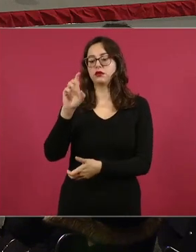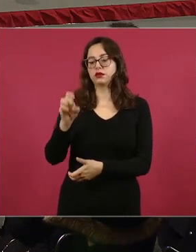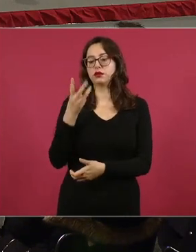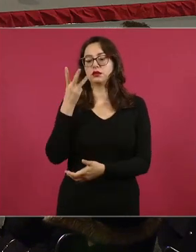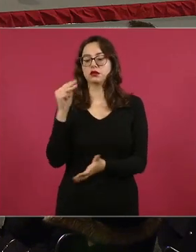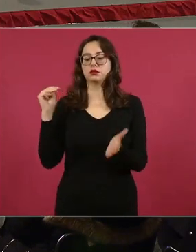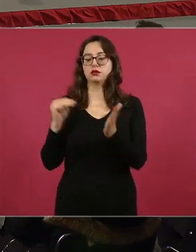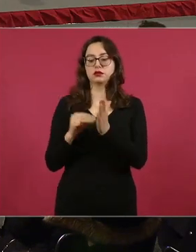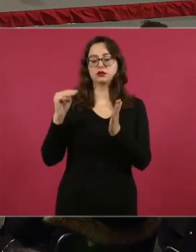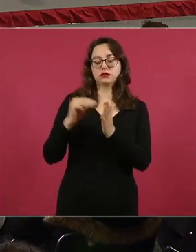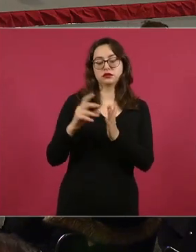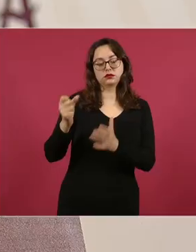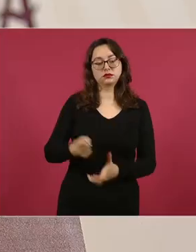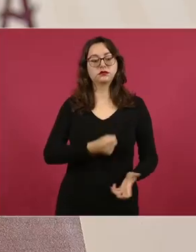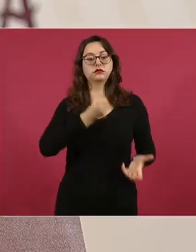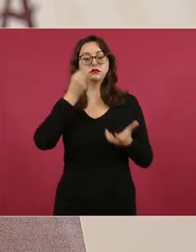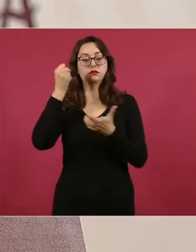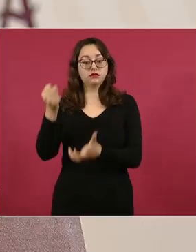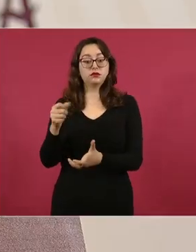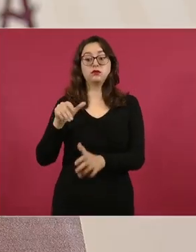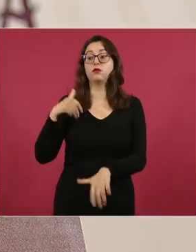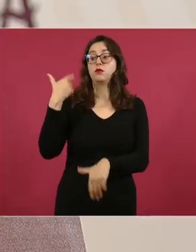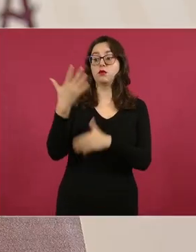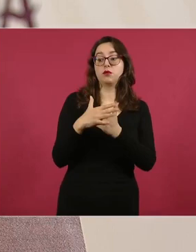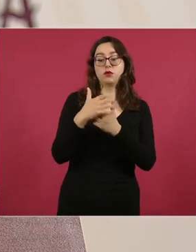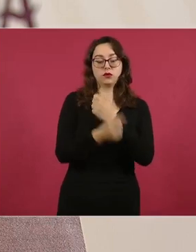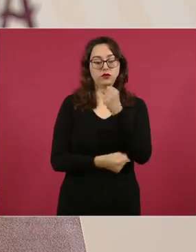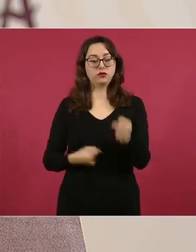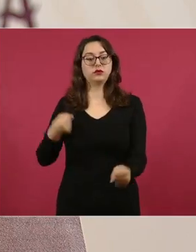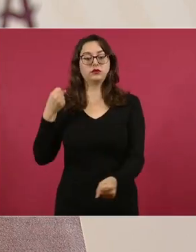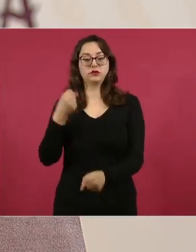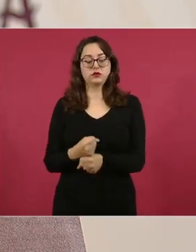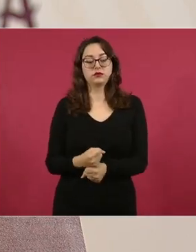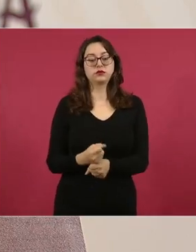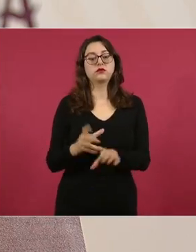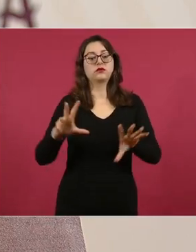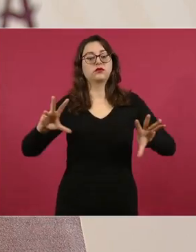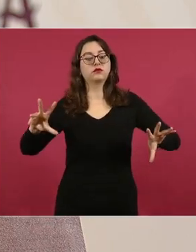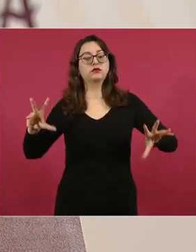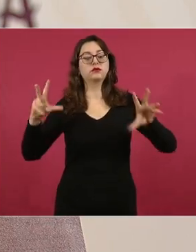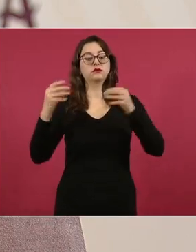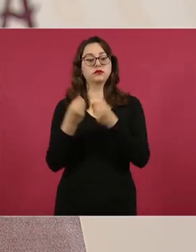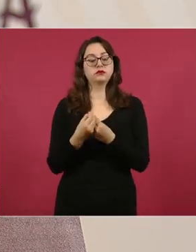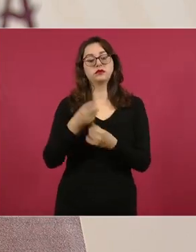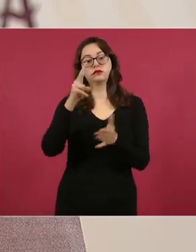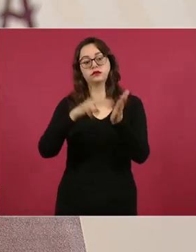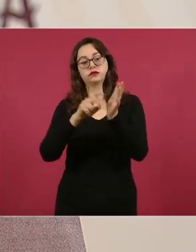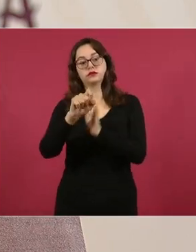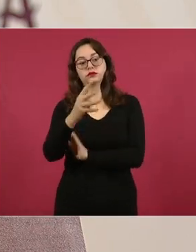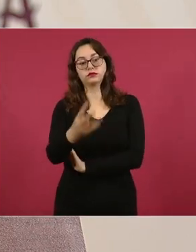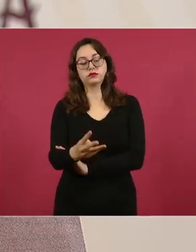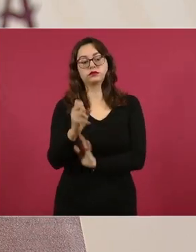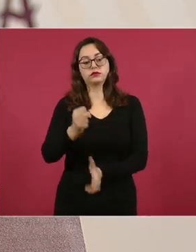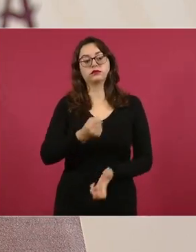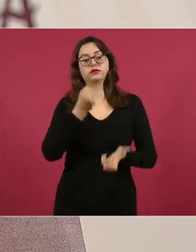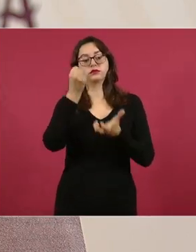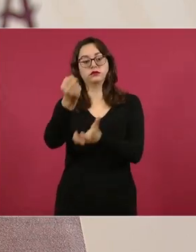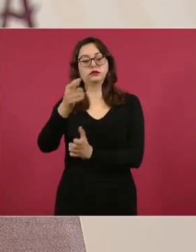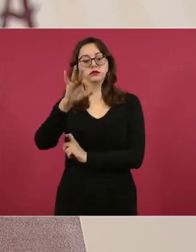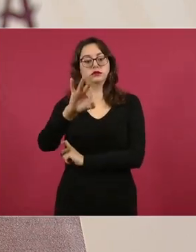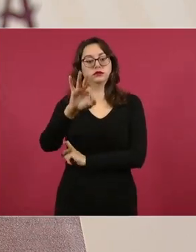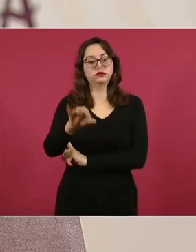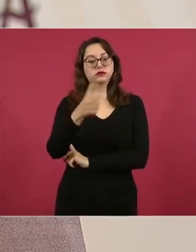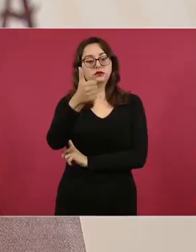y con el nuevo presupuesto de 13.262 mil millones de pesos, en el 2024 serán 46